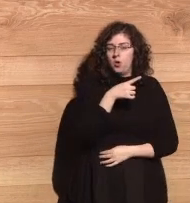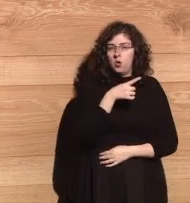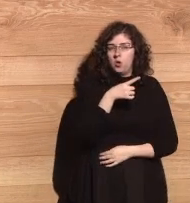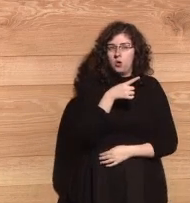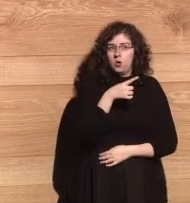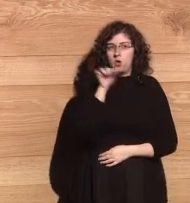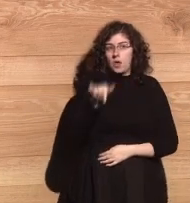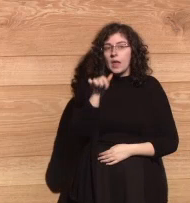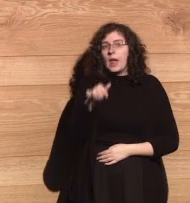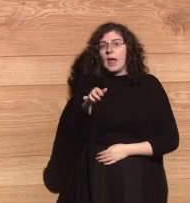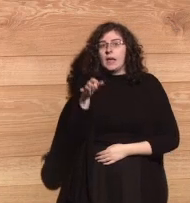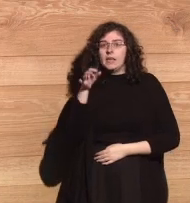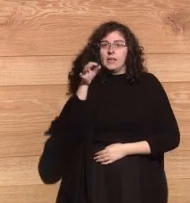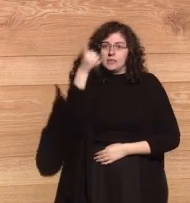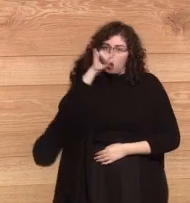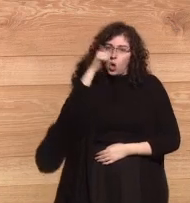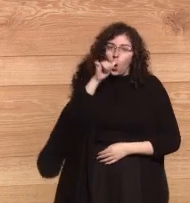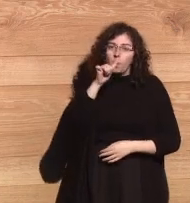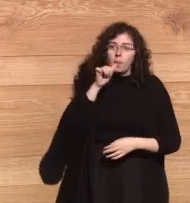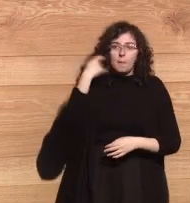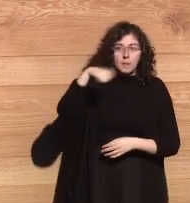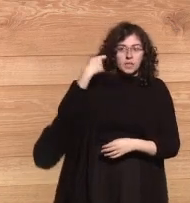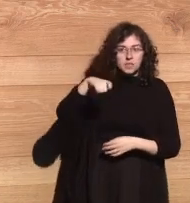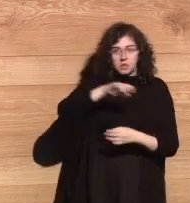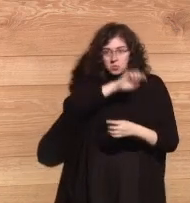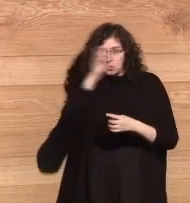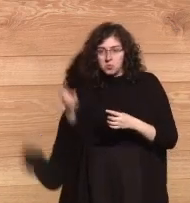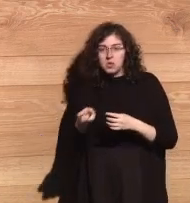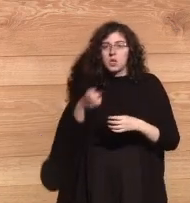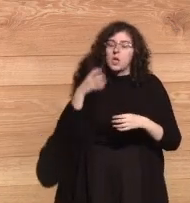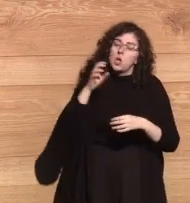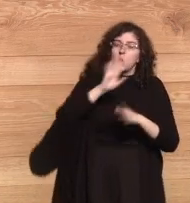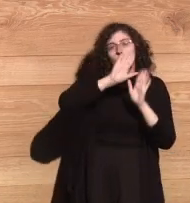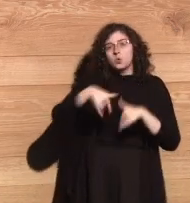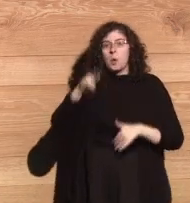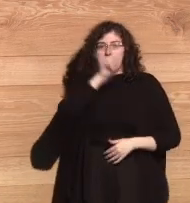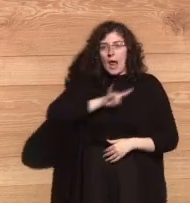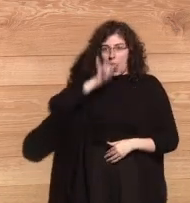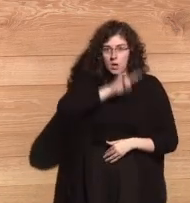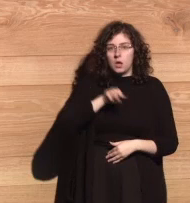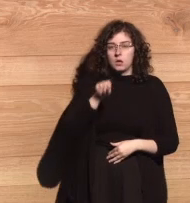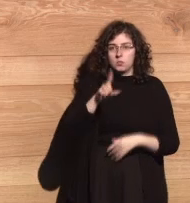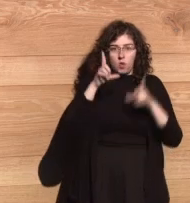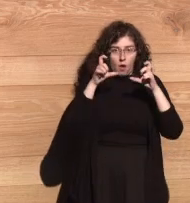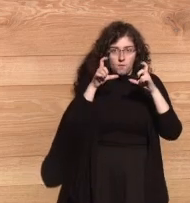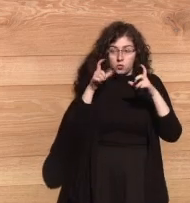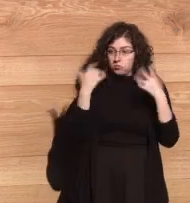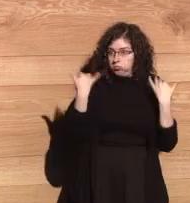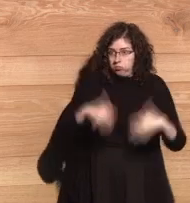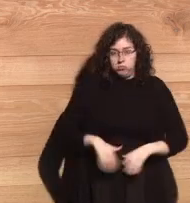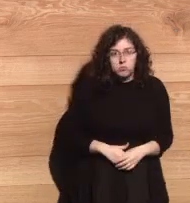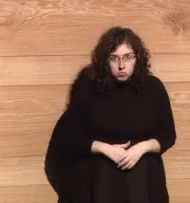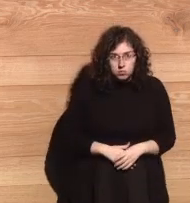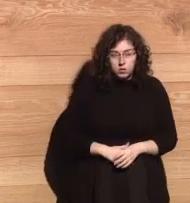Este hombre estuvo con varios, creo que el último fue con Barack Obama, y unos fotones que yo decía, hostia, pero ¿cómo se